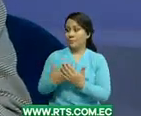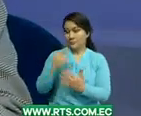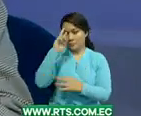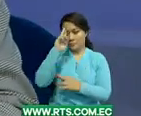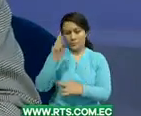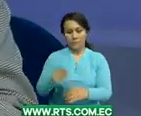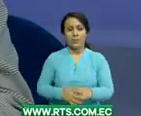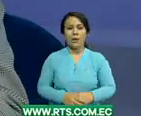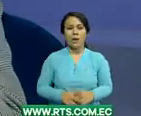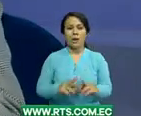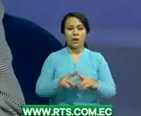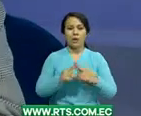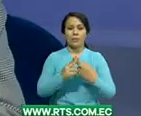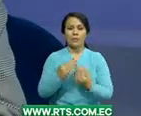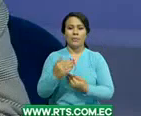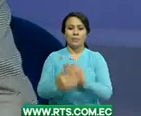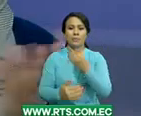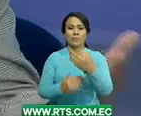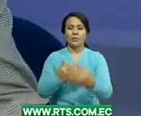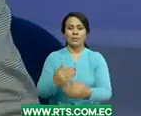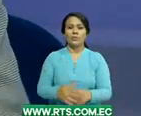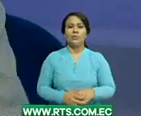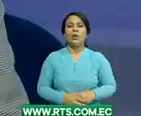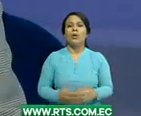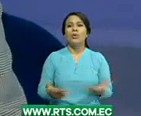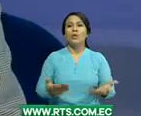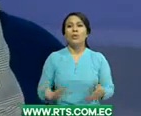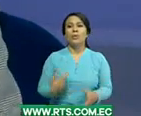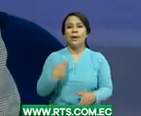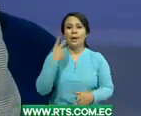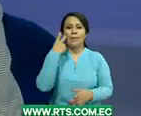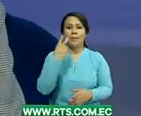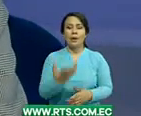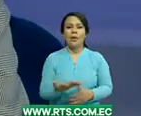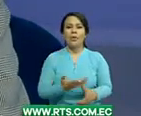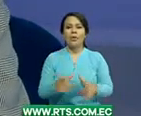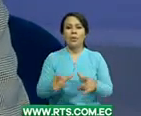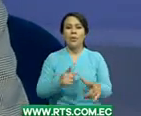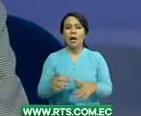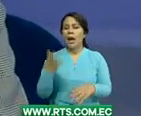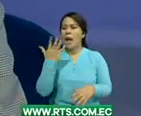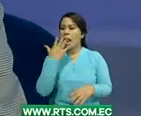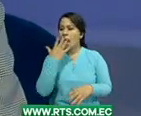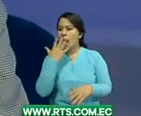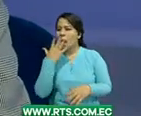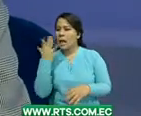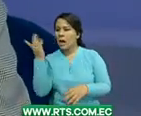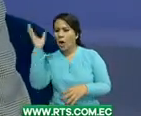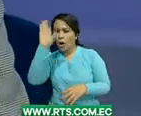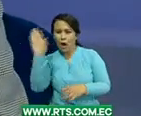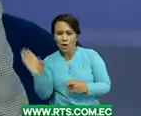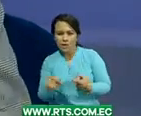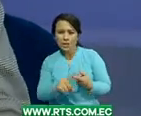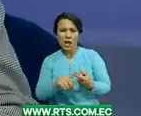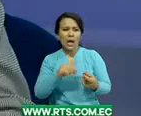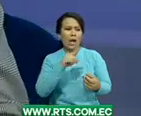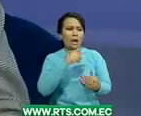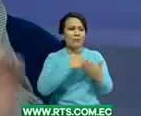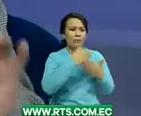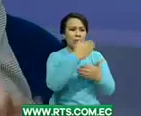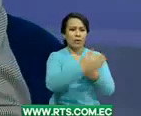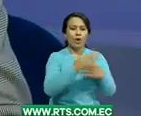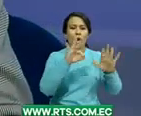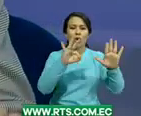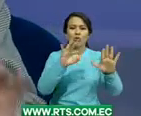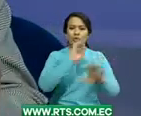tema de empezar una fase 4 que tiene que ver con zonas calientes, con zonas fronterizas, especialmente en 8 provincias,